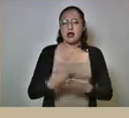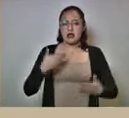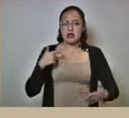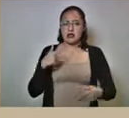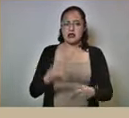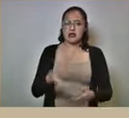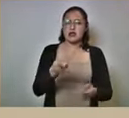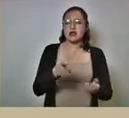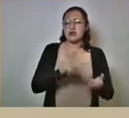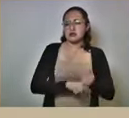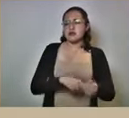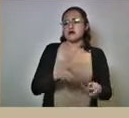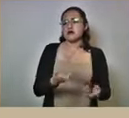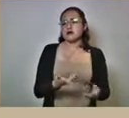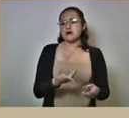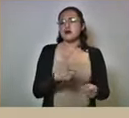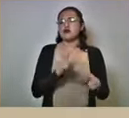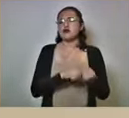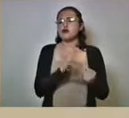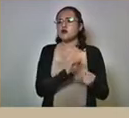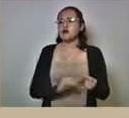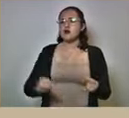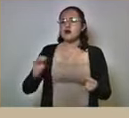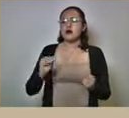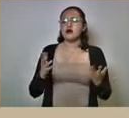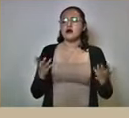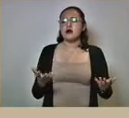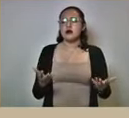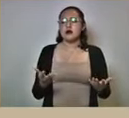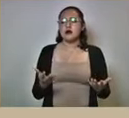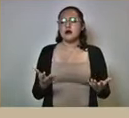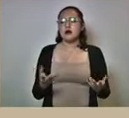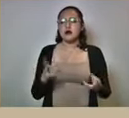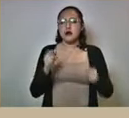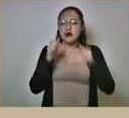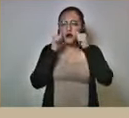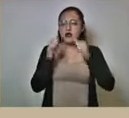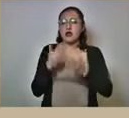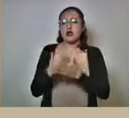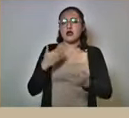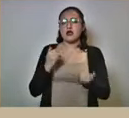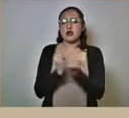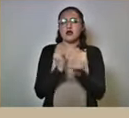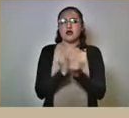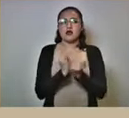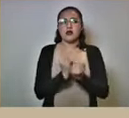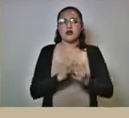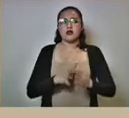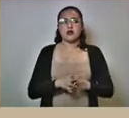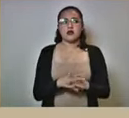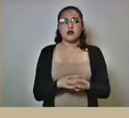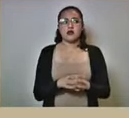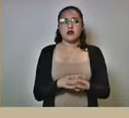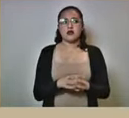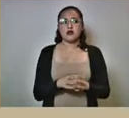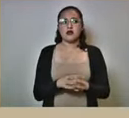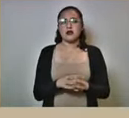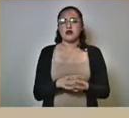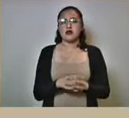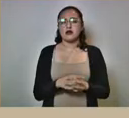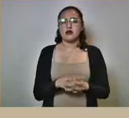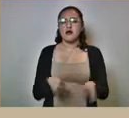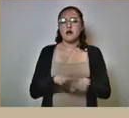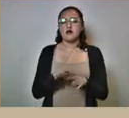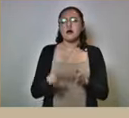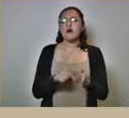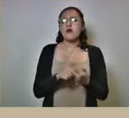sus pacientes, ahora se está está evidenciando que ya no los están atendiendo como antes. No sé si tengan este punto de